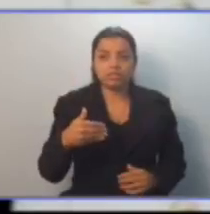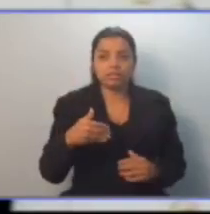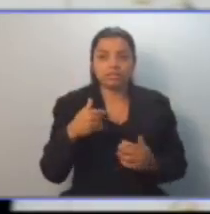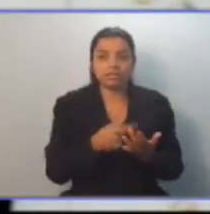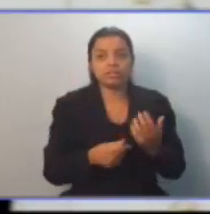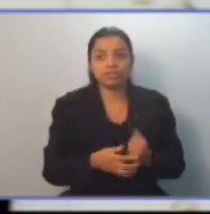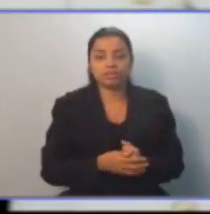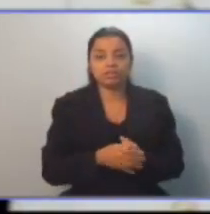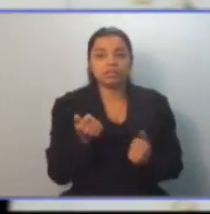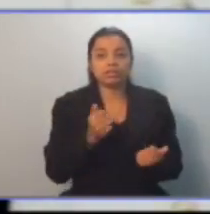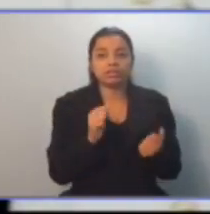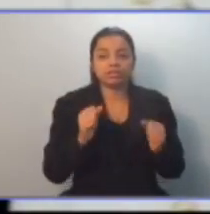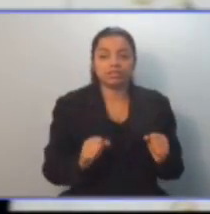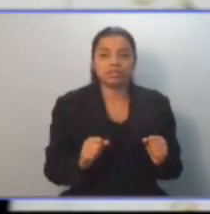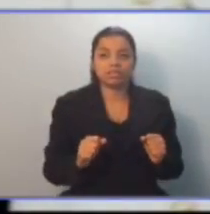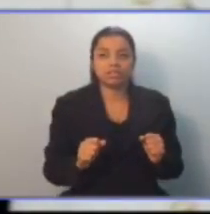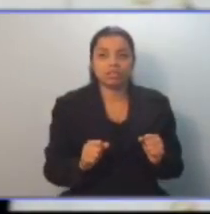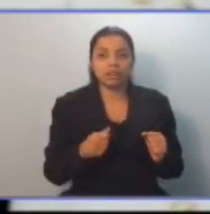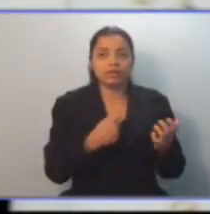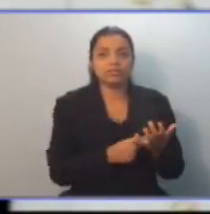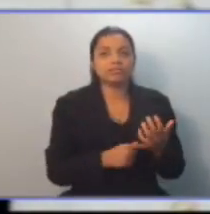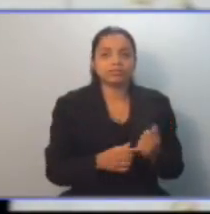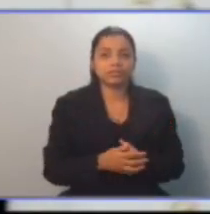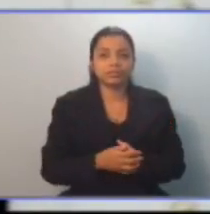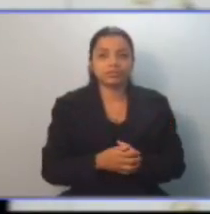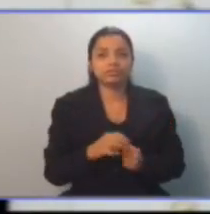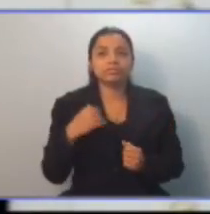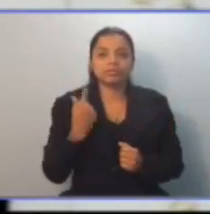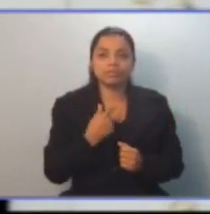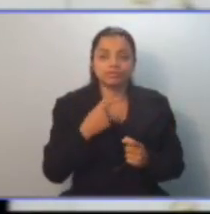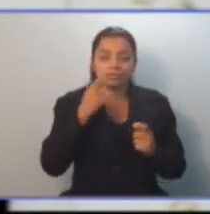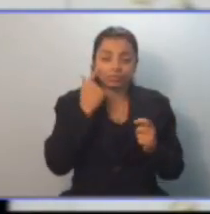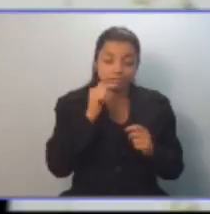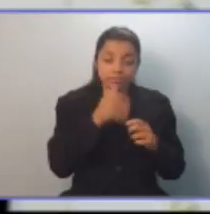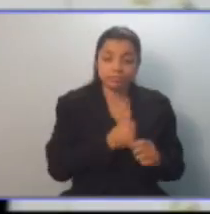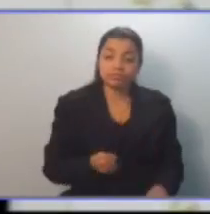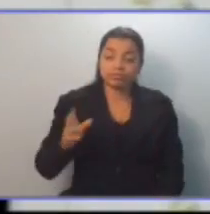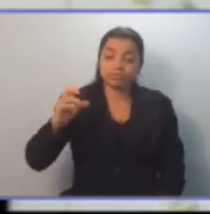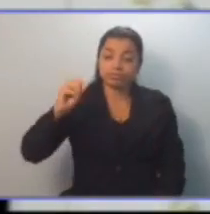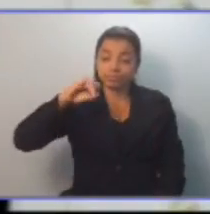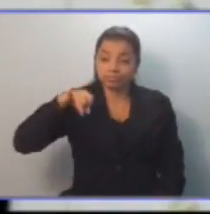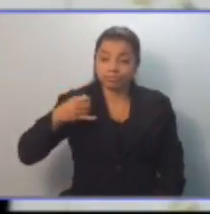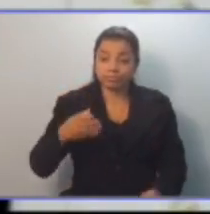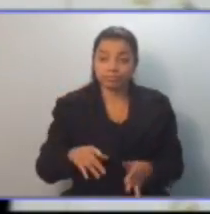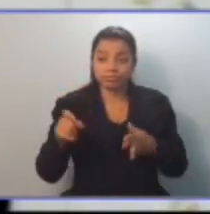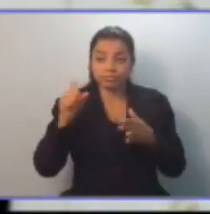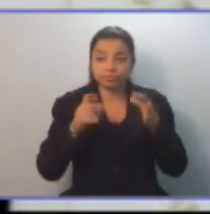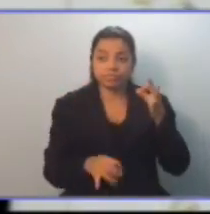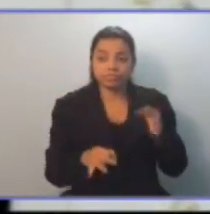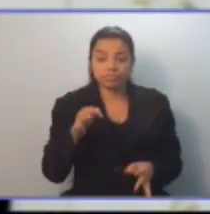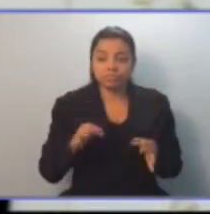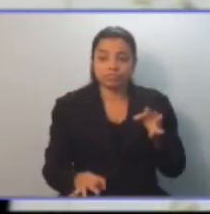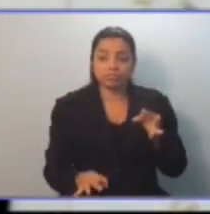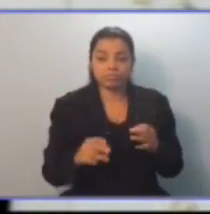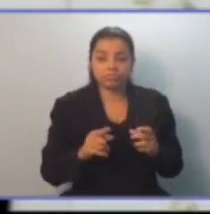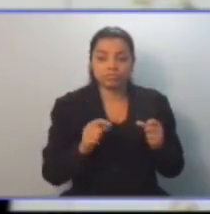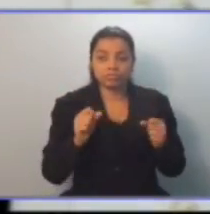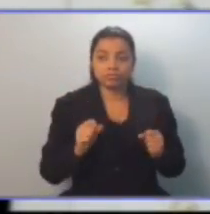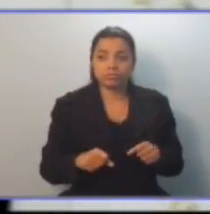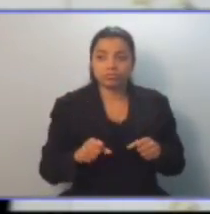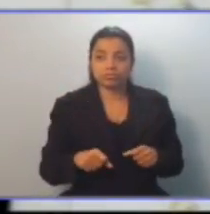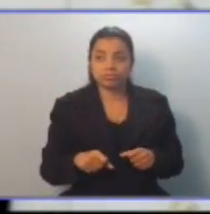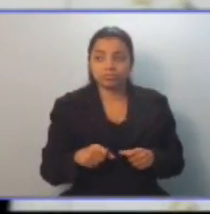de haber quizás alguna normativa que lo regule y definitivamente que la Corte Suprema de Justicia, el órgano judicial, no puede estar exento de